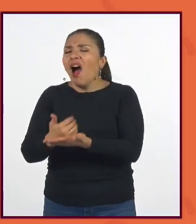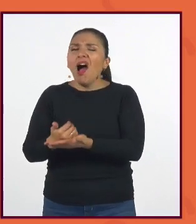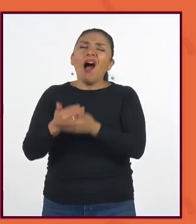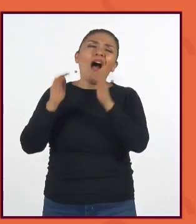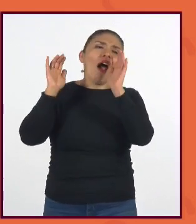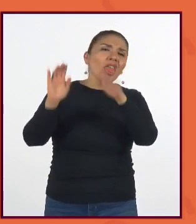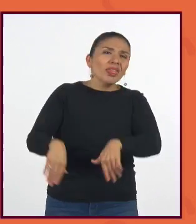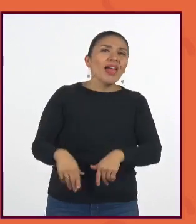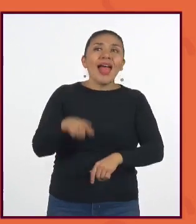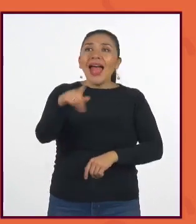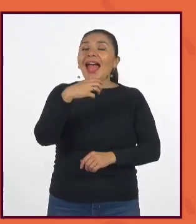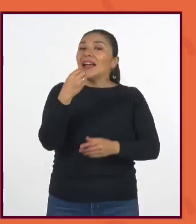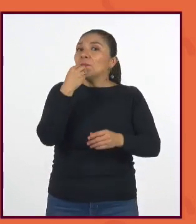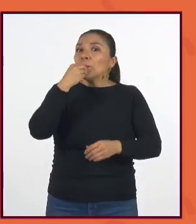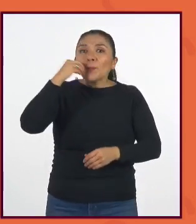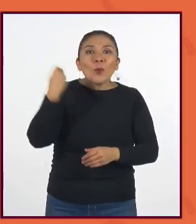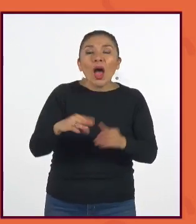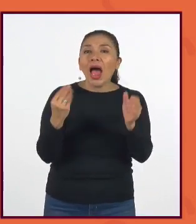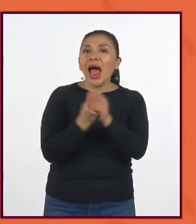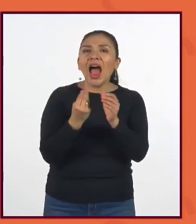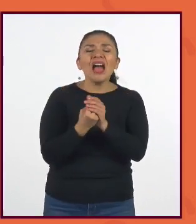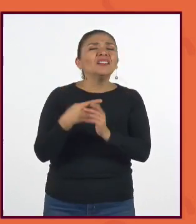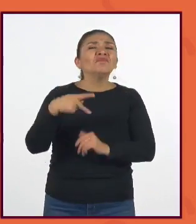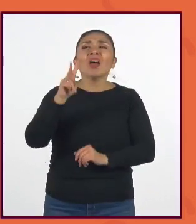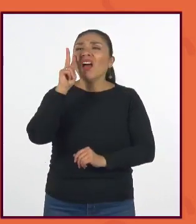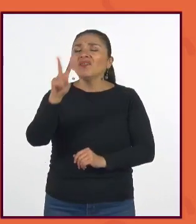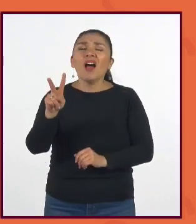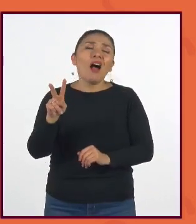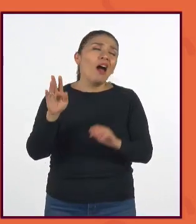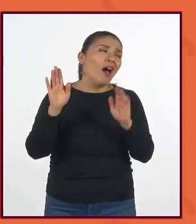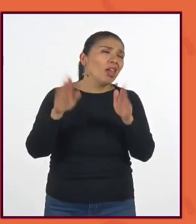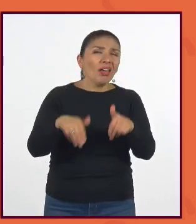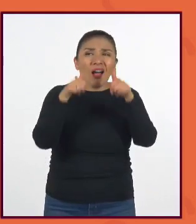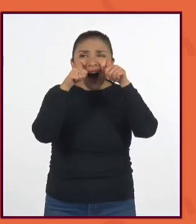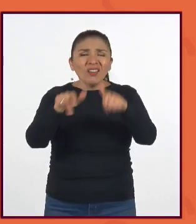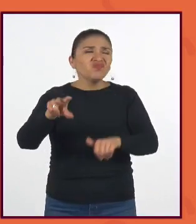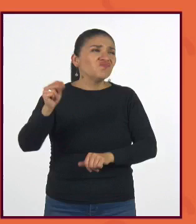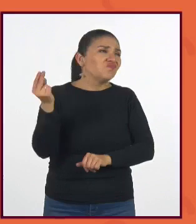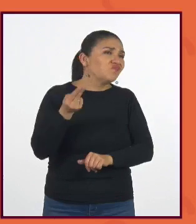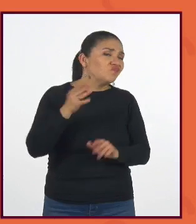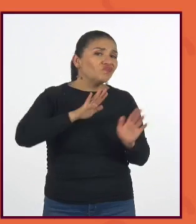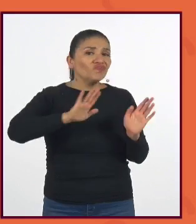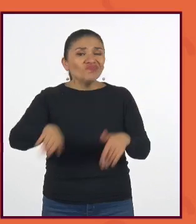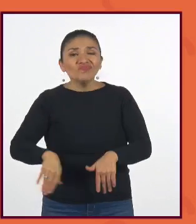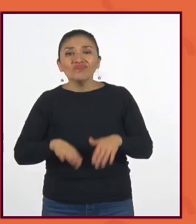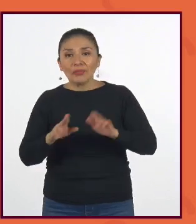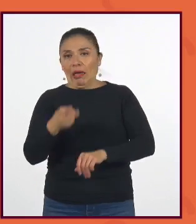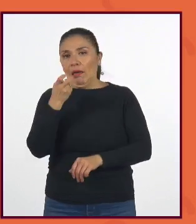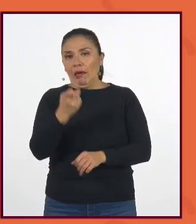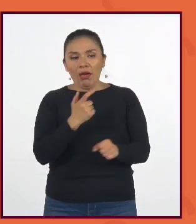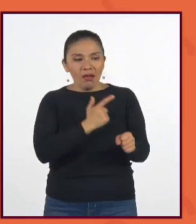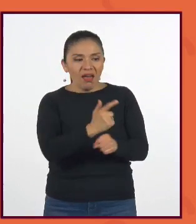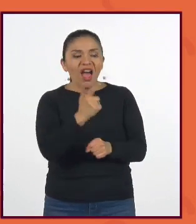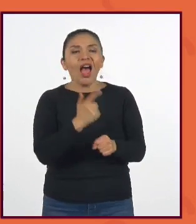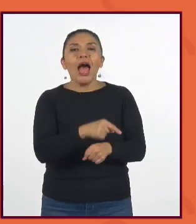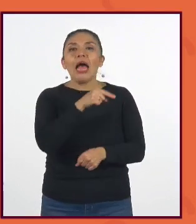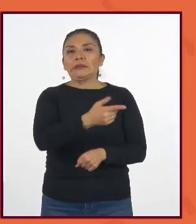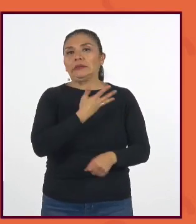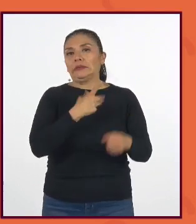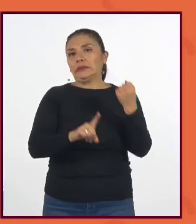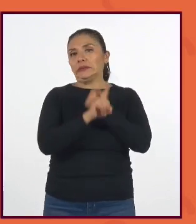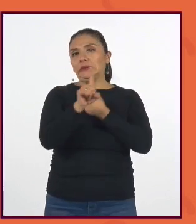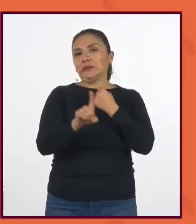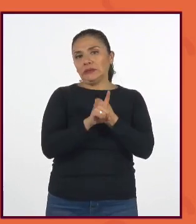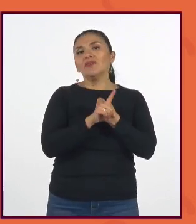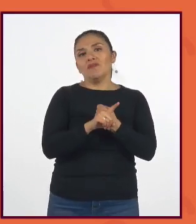clase de su vida los va a hacer que se motiven a prestar atención. Entonces, estos son uno de los efectos donde ya hay mayor consumo